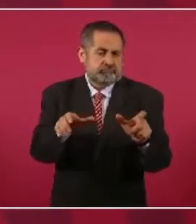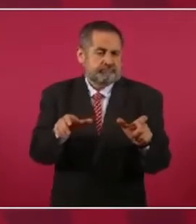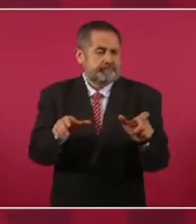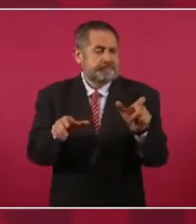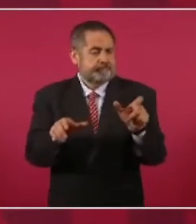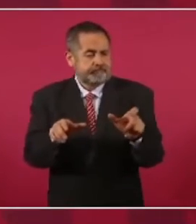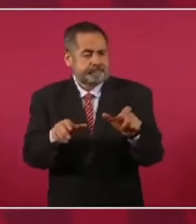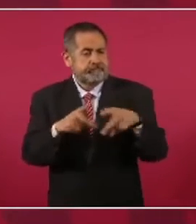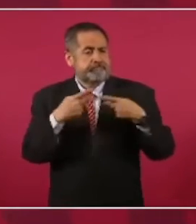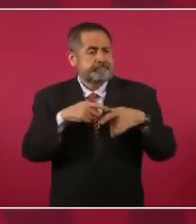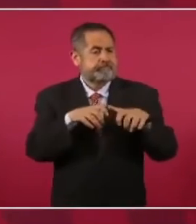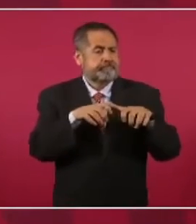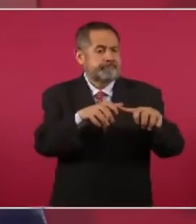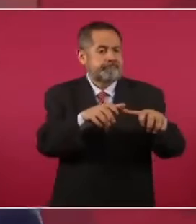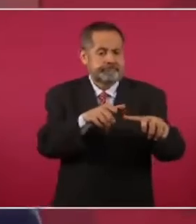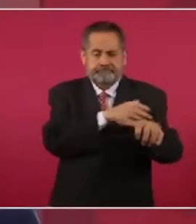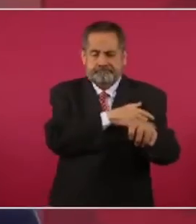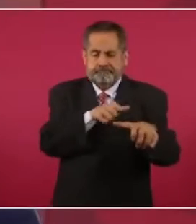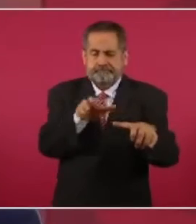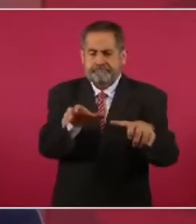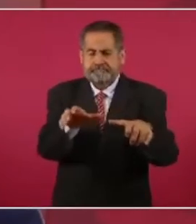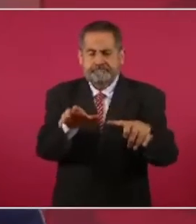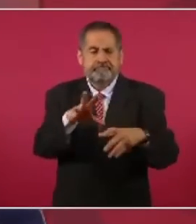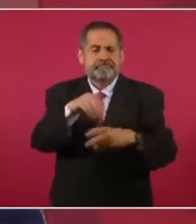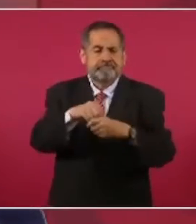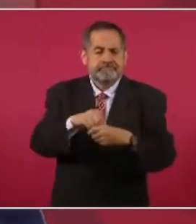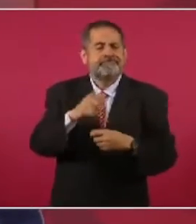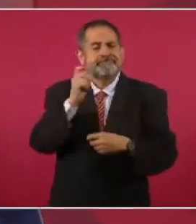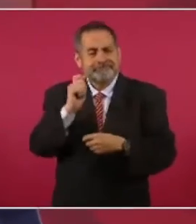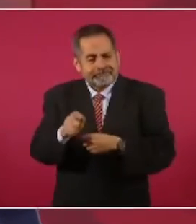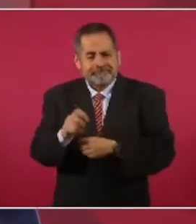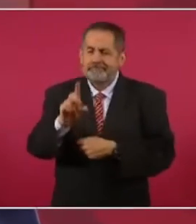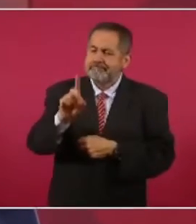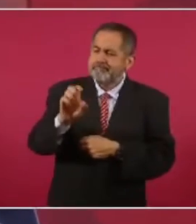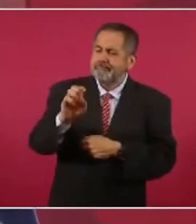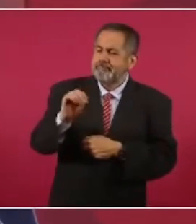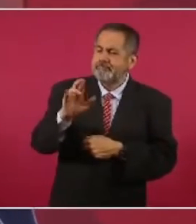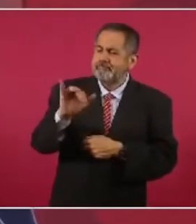La democracia es el poder del pueblo.